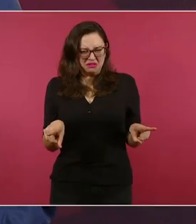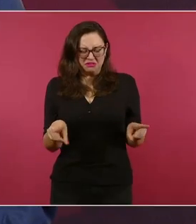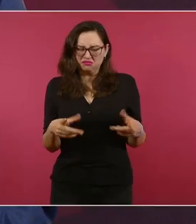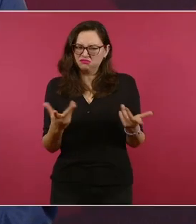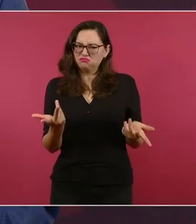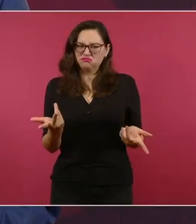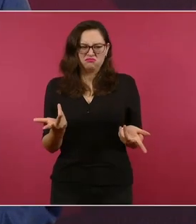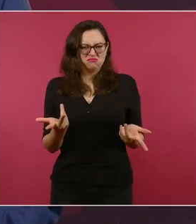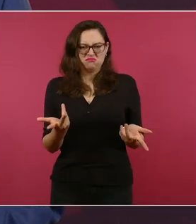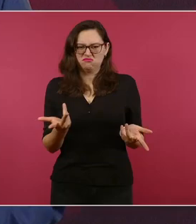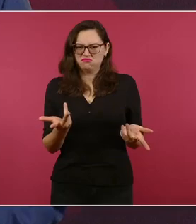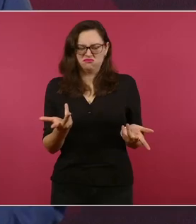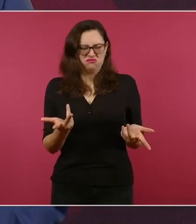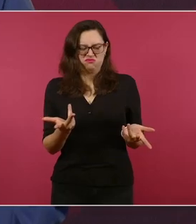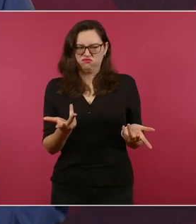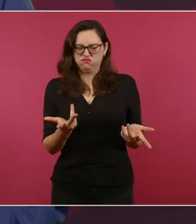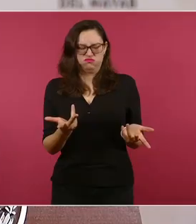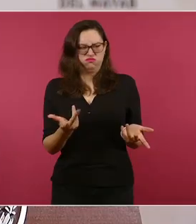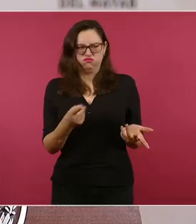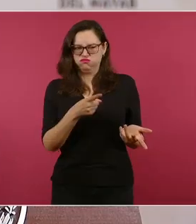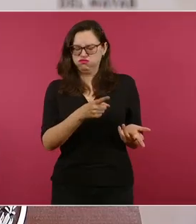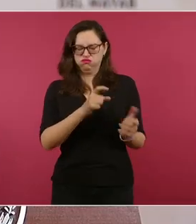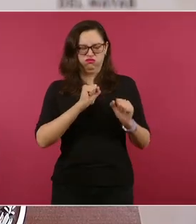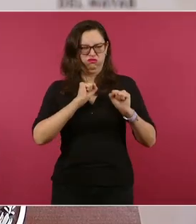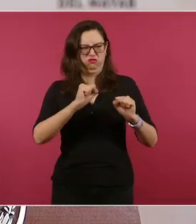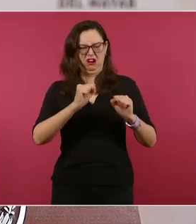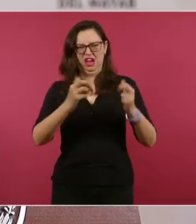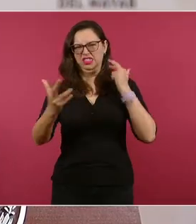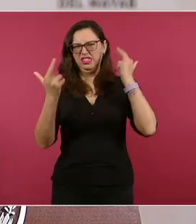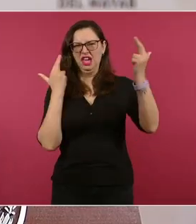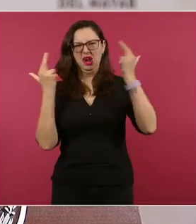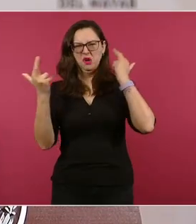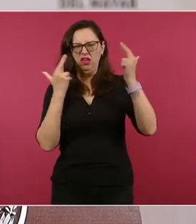se tenía que ir por la música más